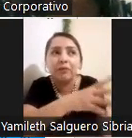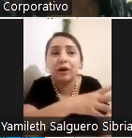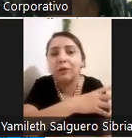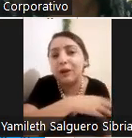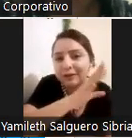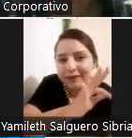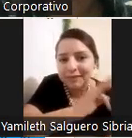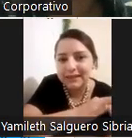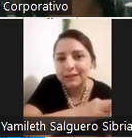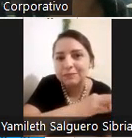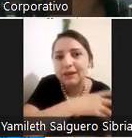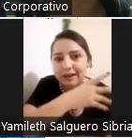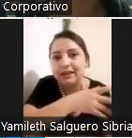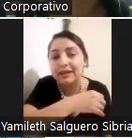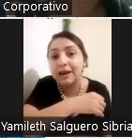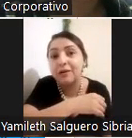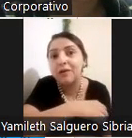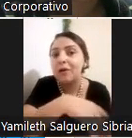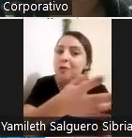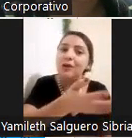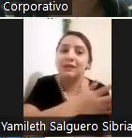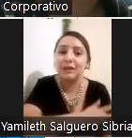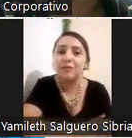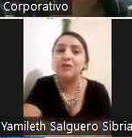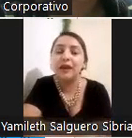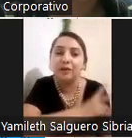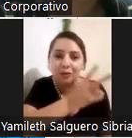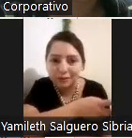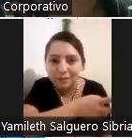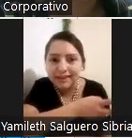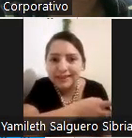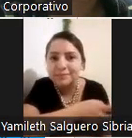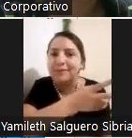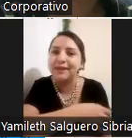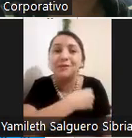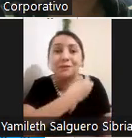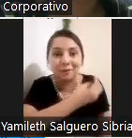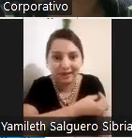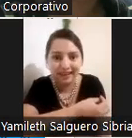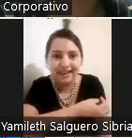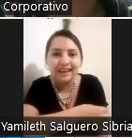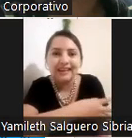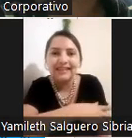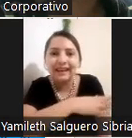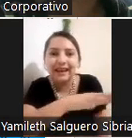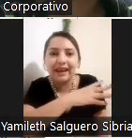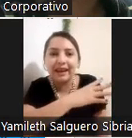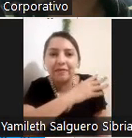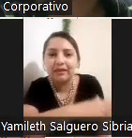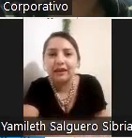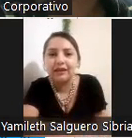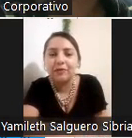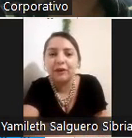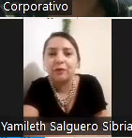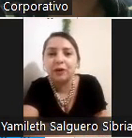habíamos calculado TR meses para realizarlo lo hicimos en dos semanas porque nos urgía ya que la